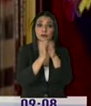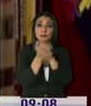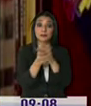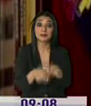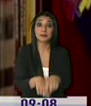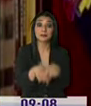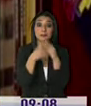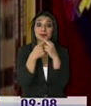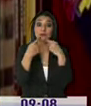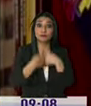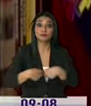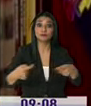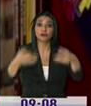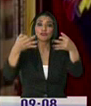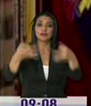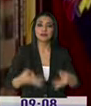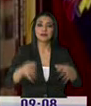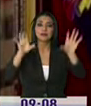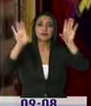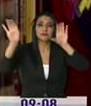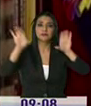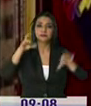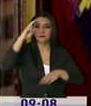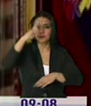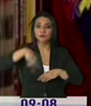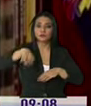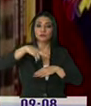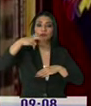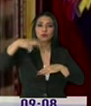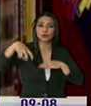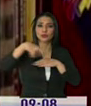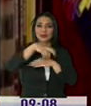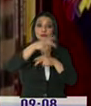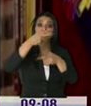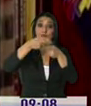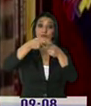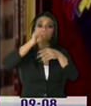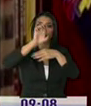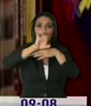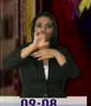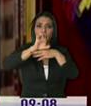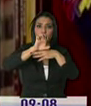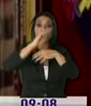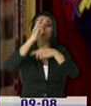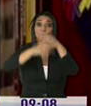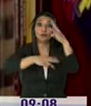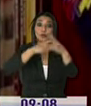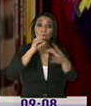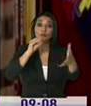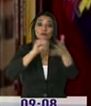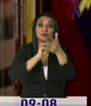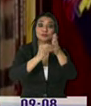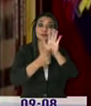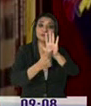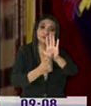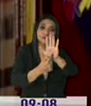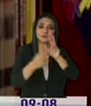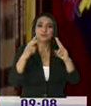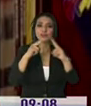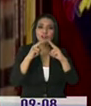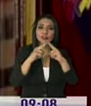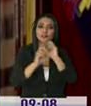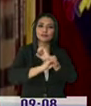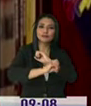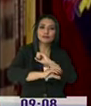el lanzamiento oficial de la Gran Feria Nacional de Turismo denominada Ecuador, tu lugar en el mundo. A conocer, a